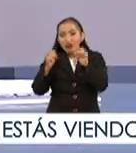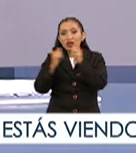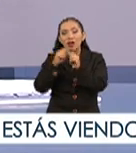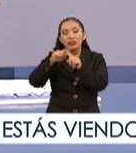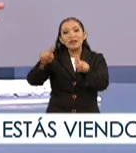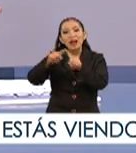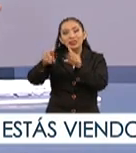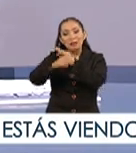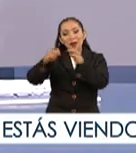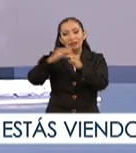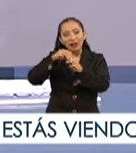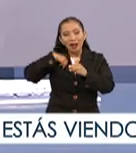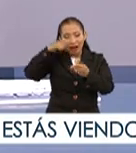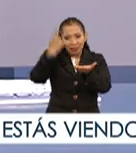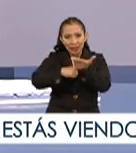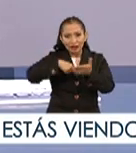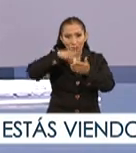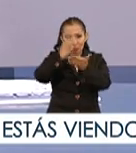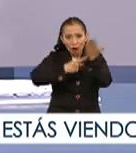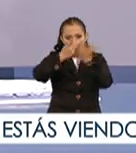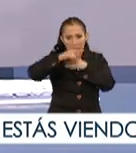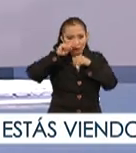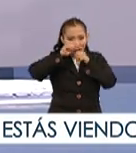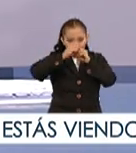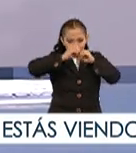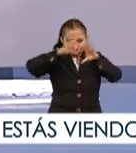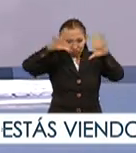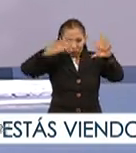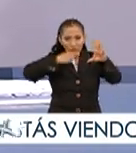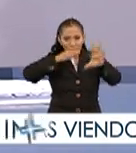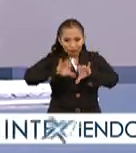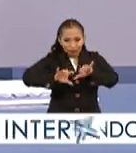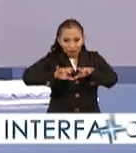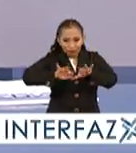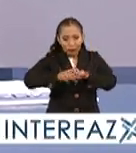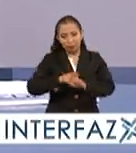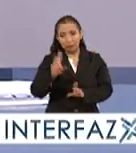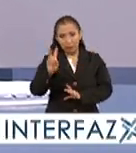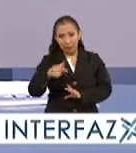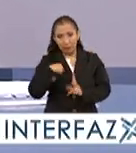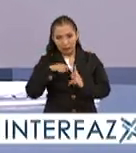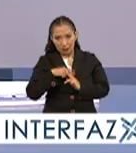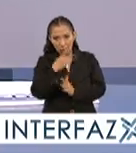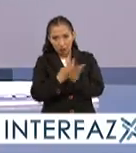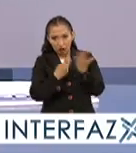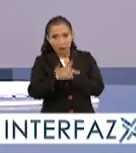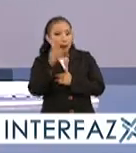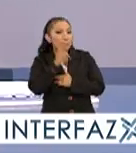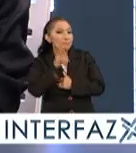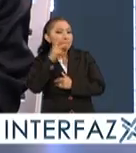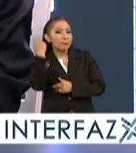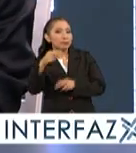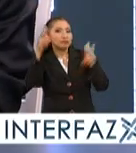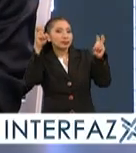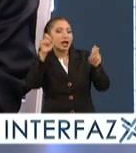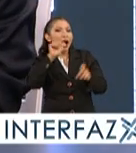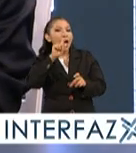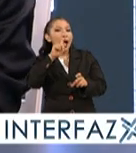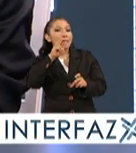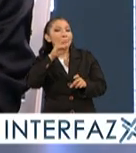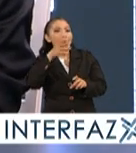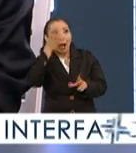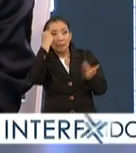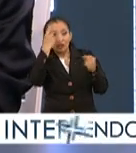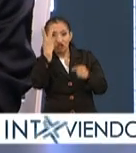con una serie de materiales y de programas para que sepan utilizar estas herramientas. Es correcto, iniciamos un programa piloto, se llama